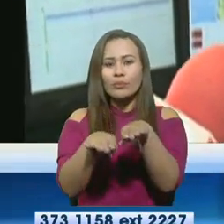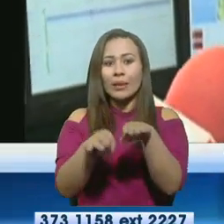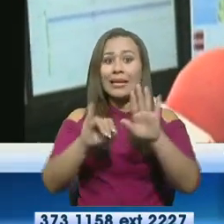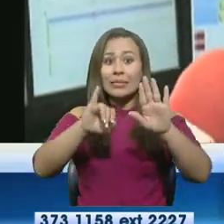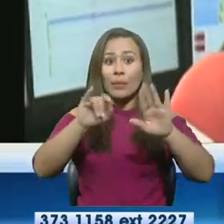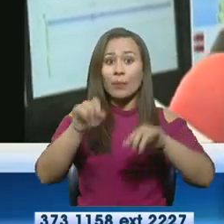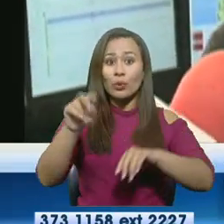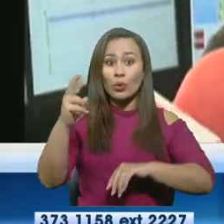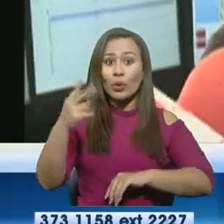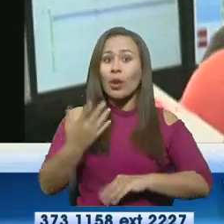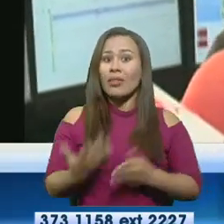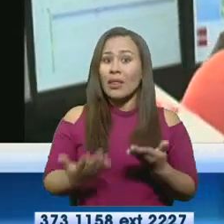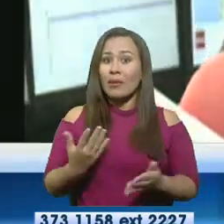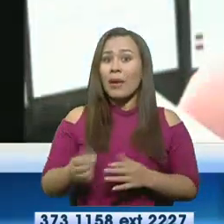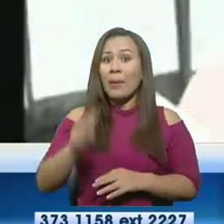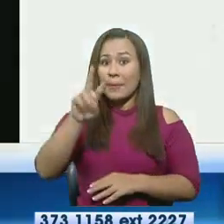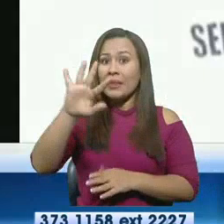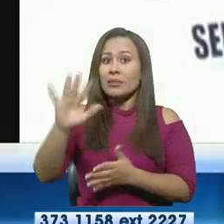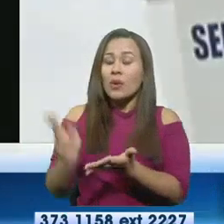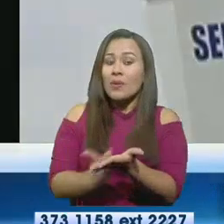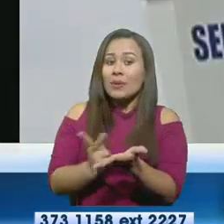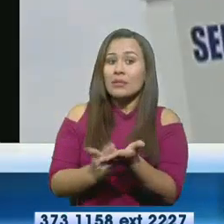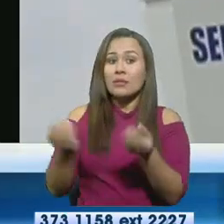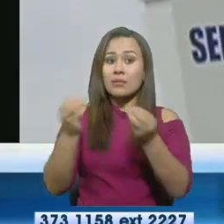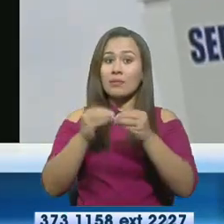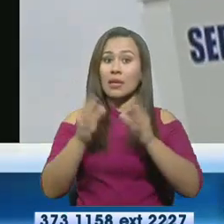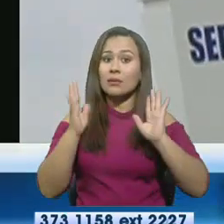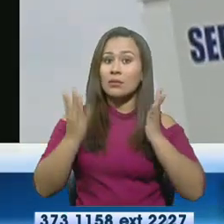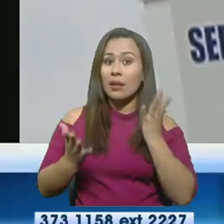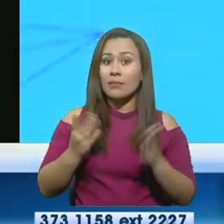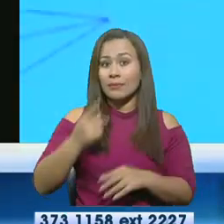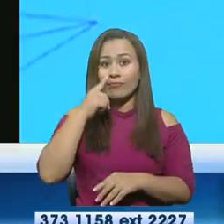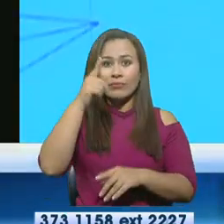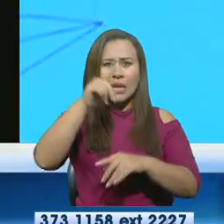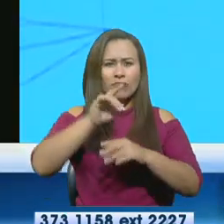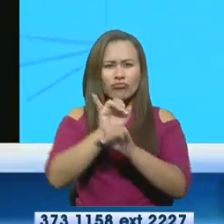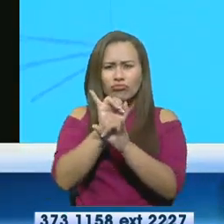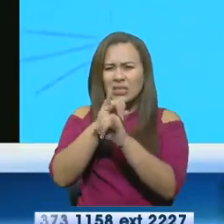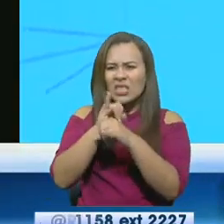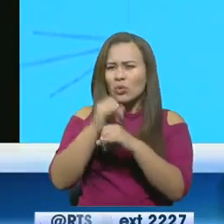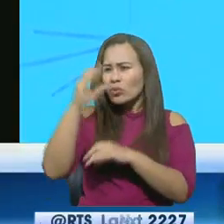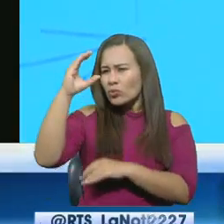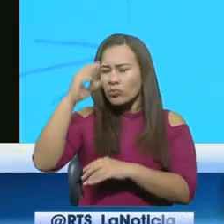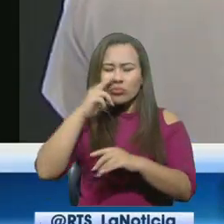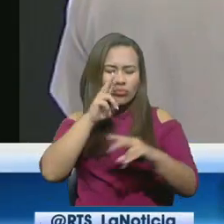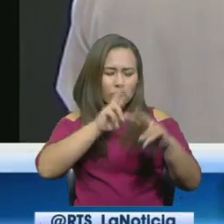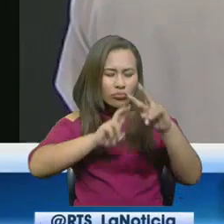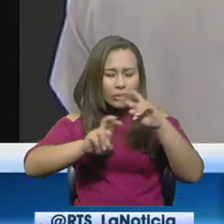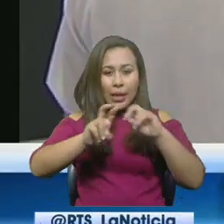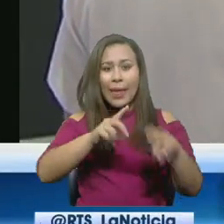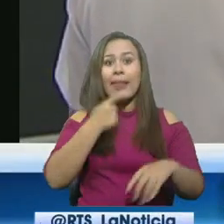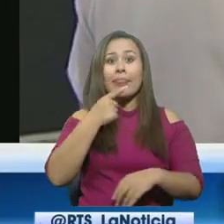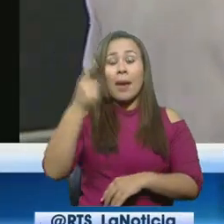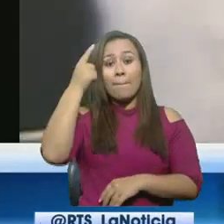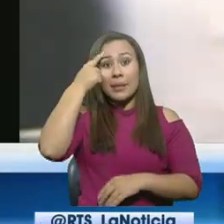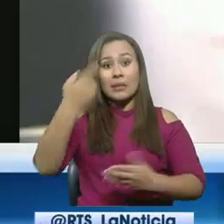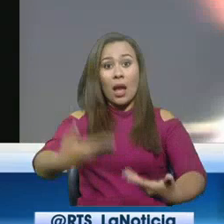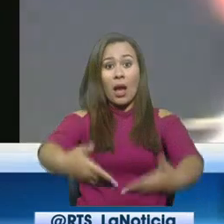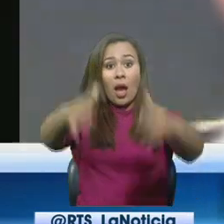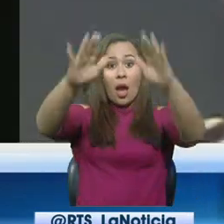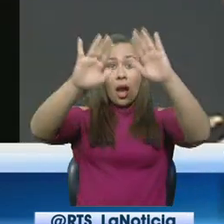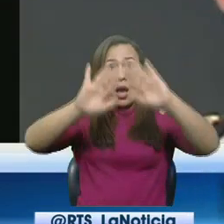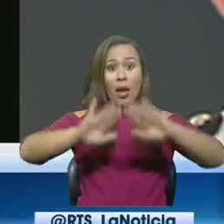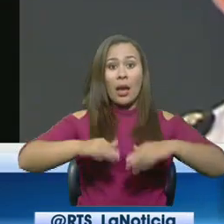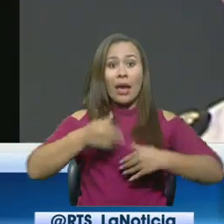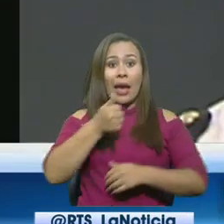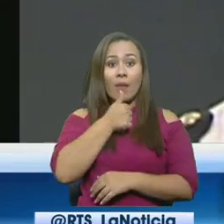réplicas incluso de magnitud 5 probablemente. Durante el monitoreo del INOCAR se descartó inmediatamente una alerta de tsunami. Es